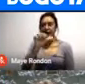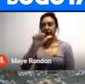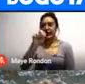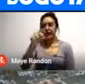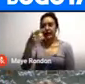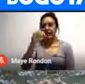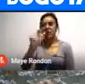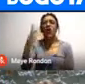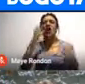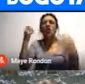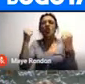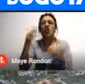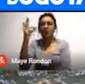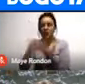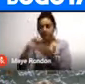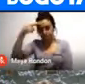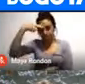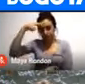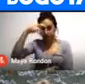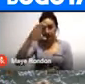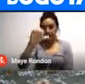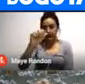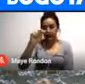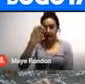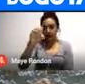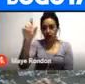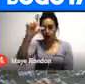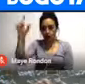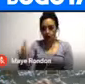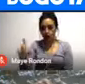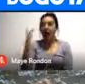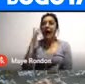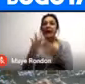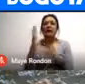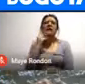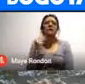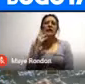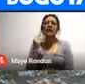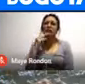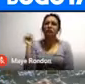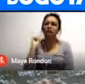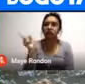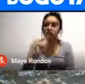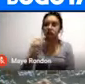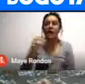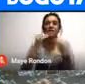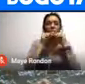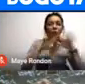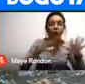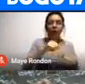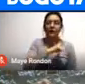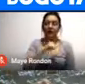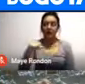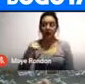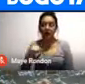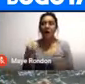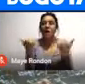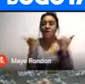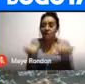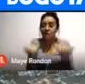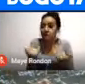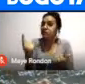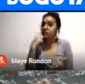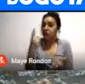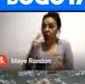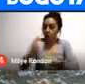de Cancún Cuenta con amplia experiencia en el sector del turismo A nivel público y privado Y se ha desempeñado también como